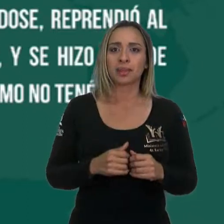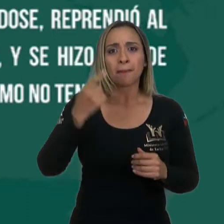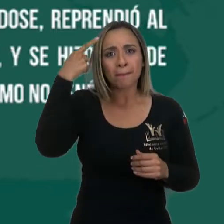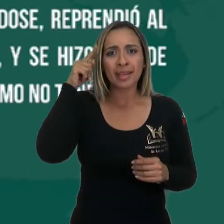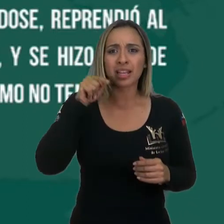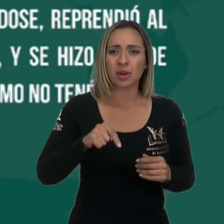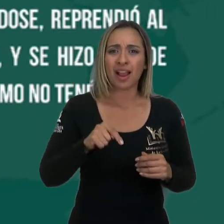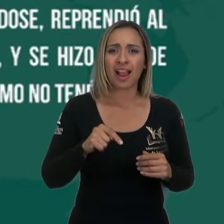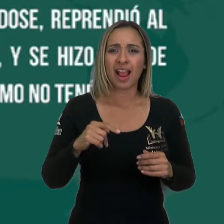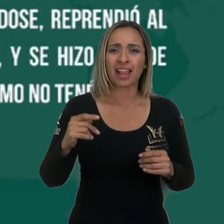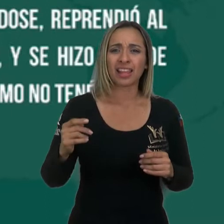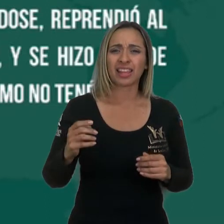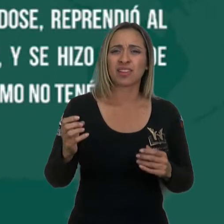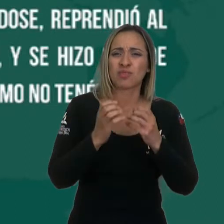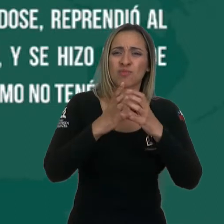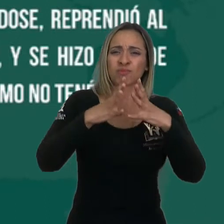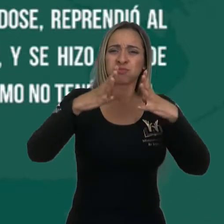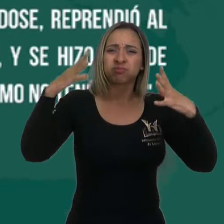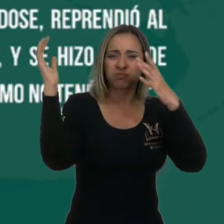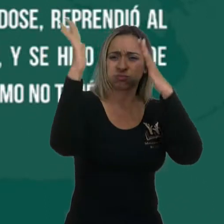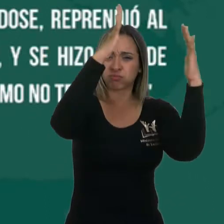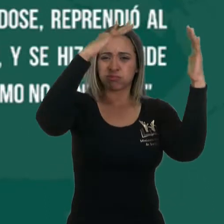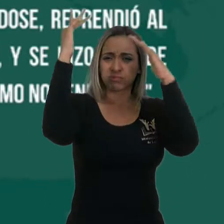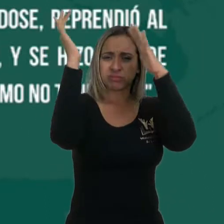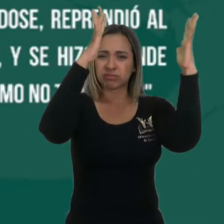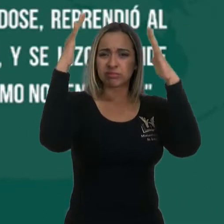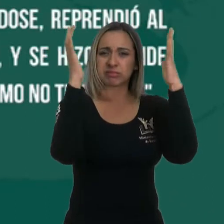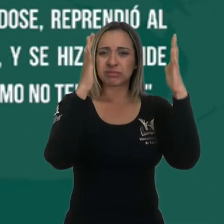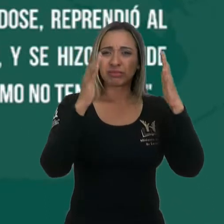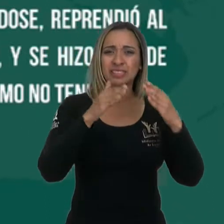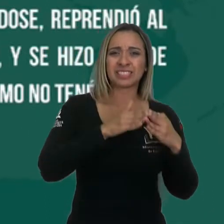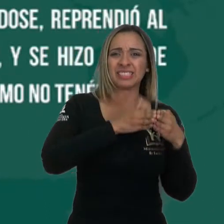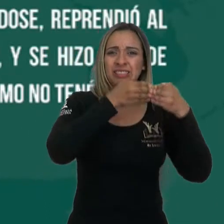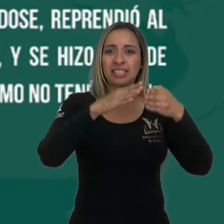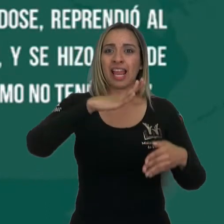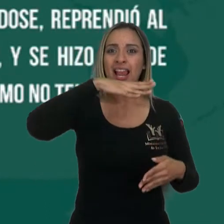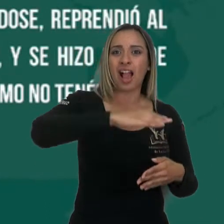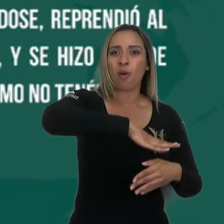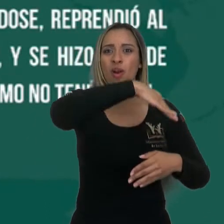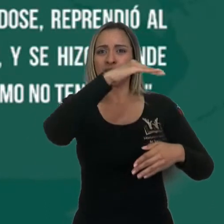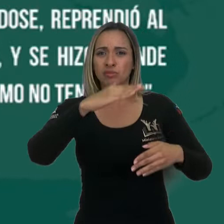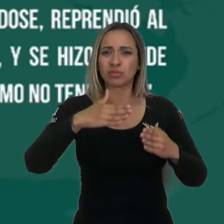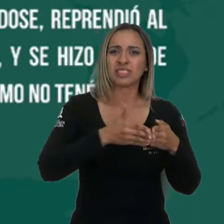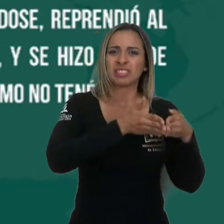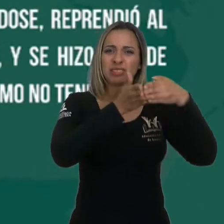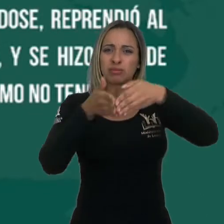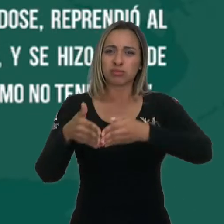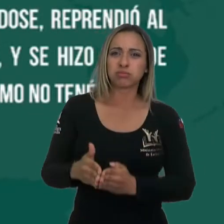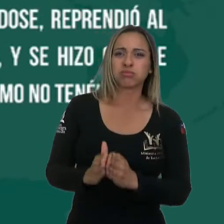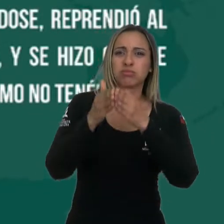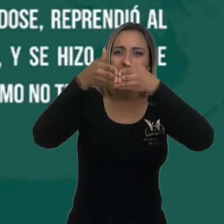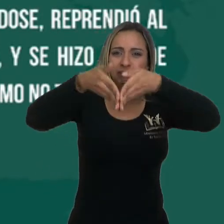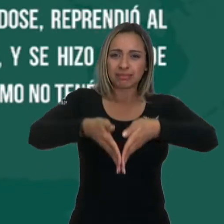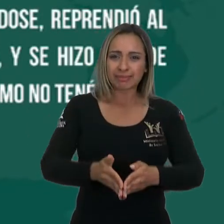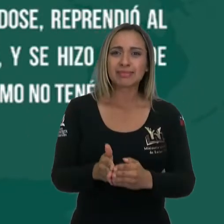Pero se levantó una gran tempestad de viento y echaba las olas en la barca de tal manera que ya se